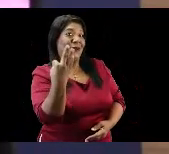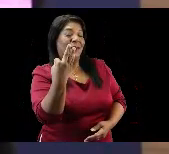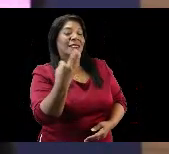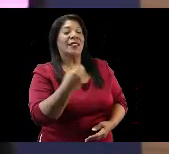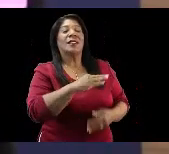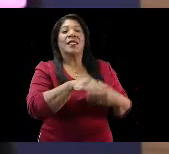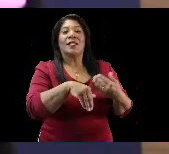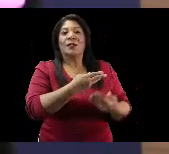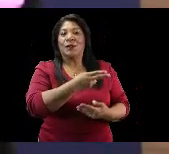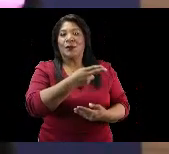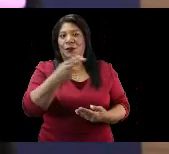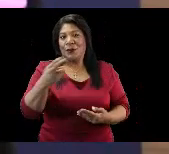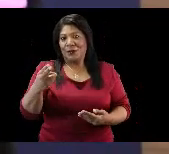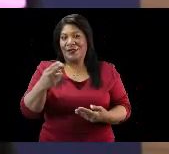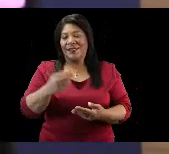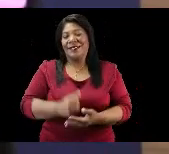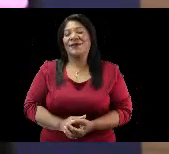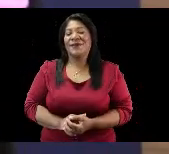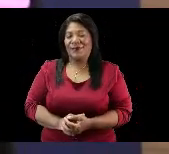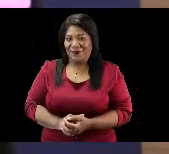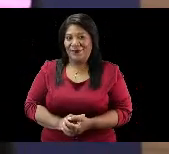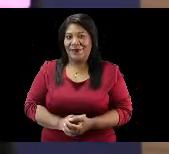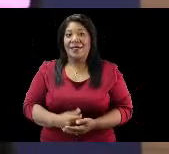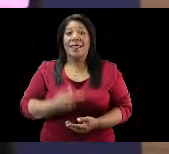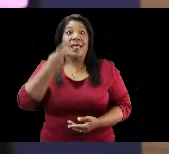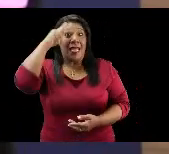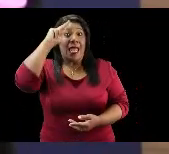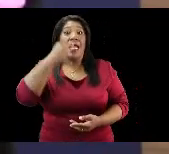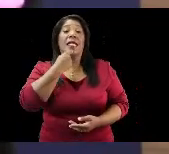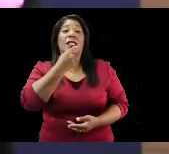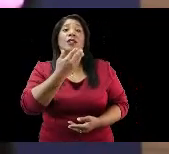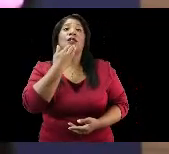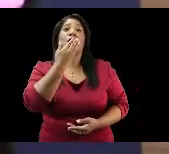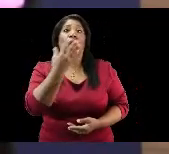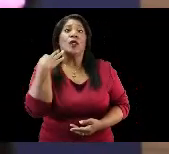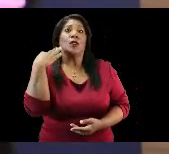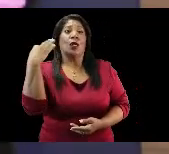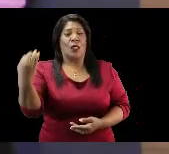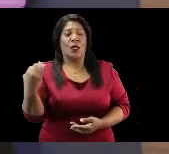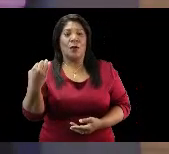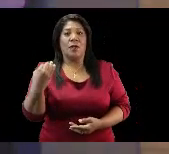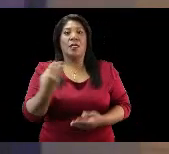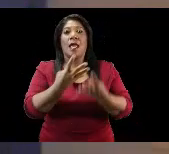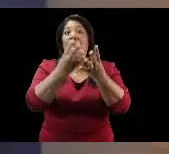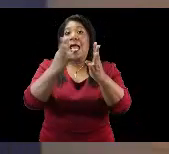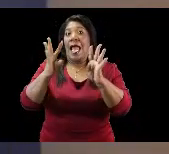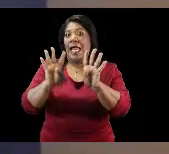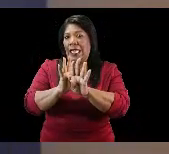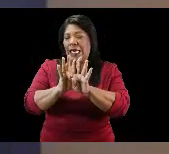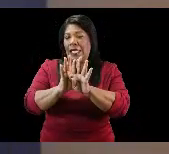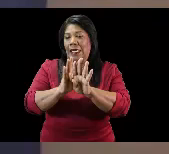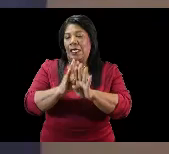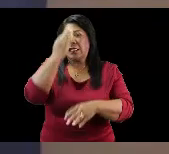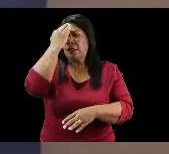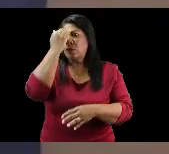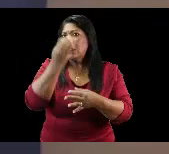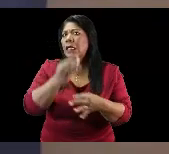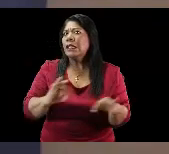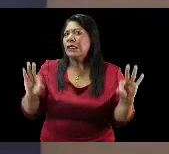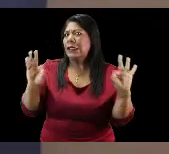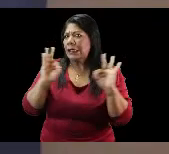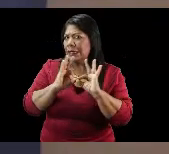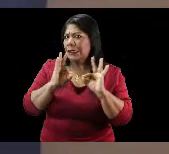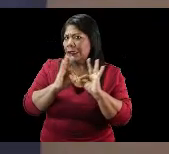tiempo y el espacio que tiene con la universidad. No, gracias a ustedes por la invitación, sobre todo a la red, de la